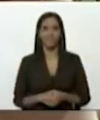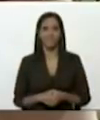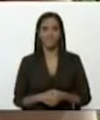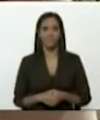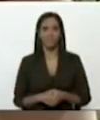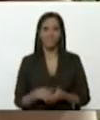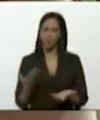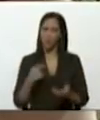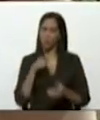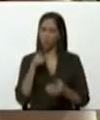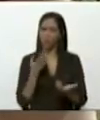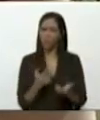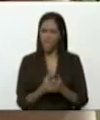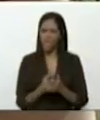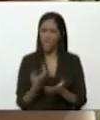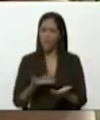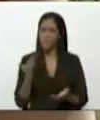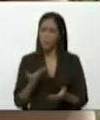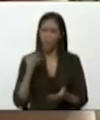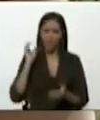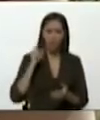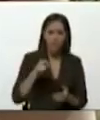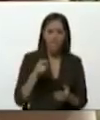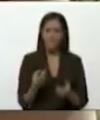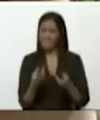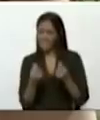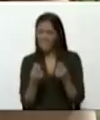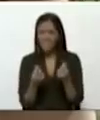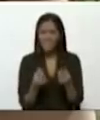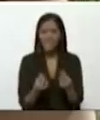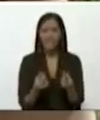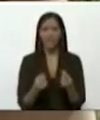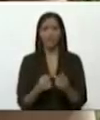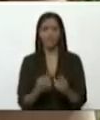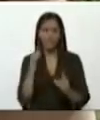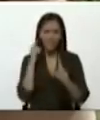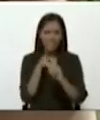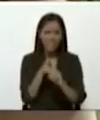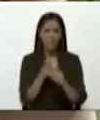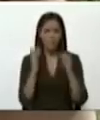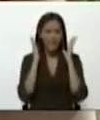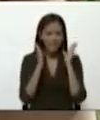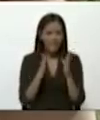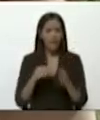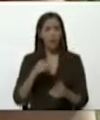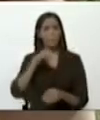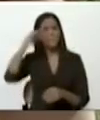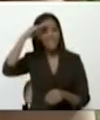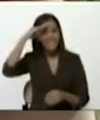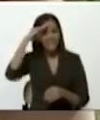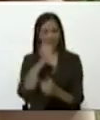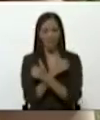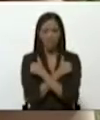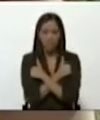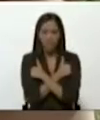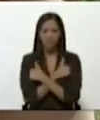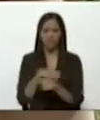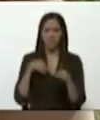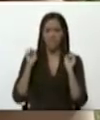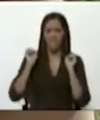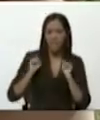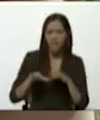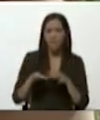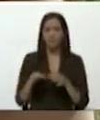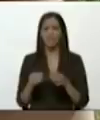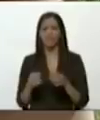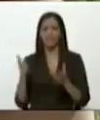Rosana, ¿hubo apropiación por parte de ustedes de dineros que estaban destinados para atender a los militares desertores que juraron